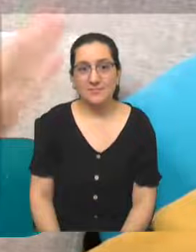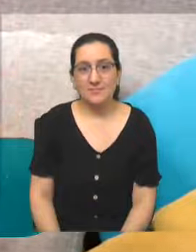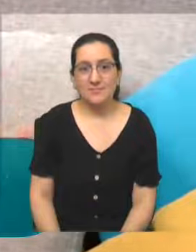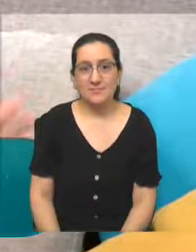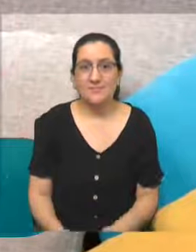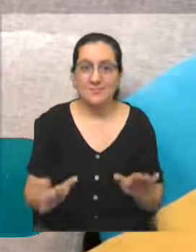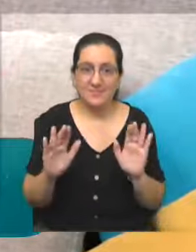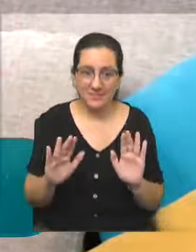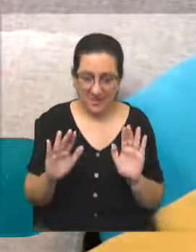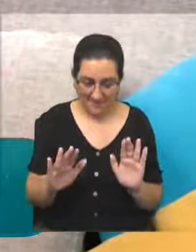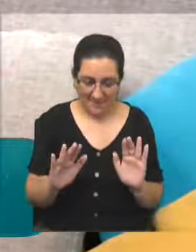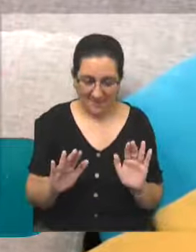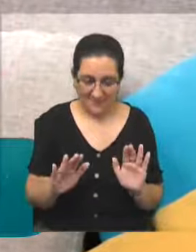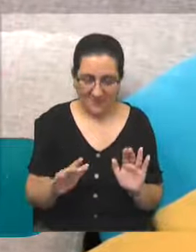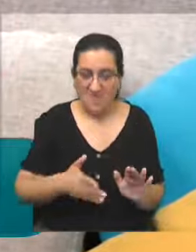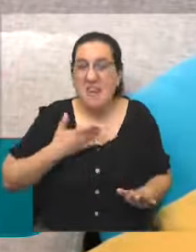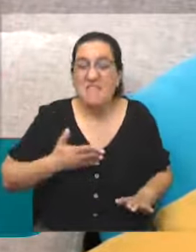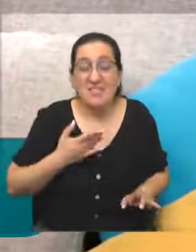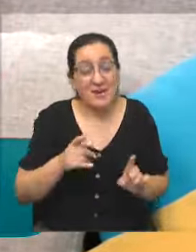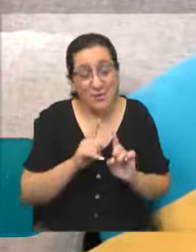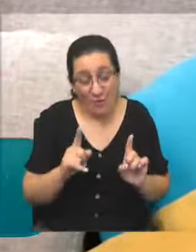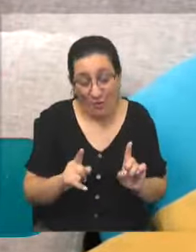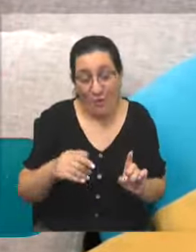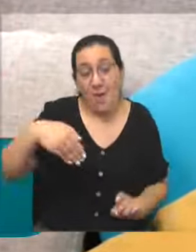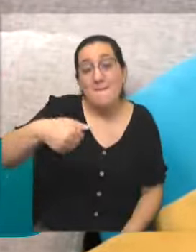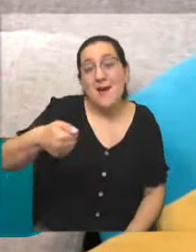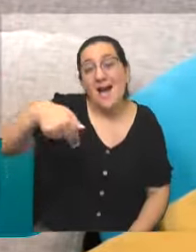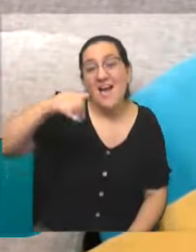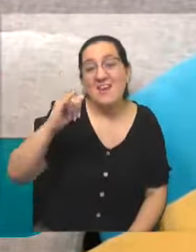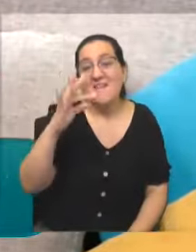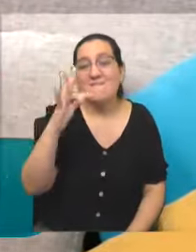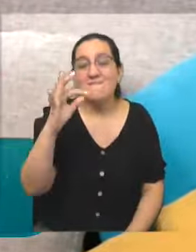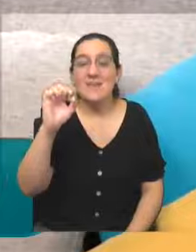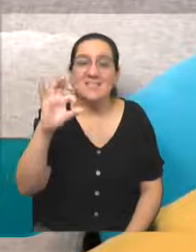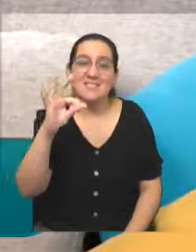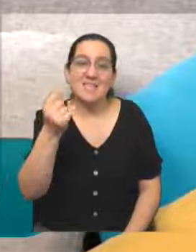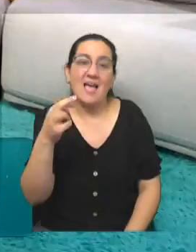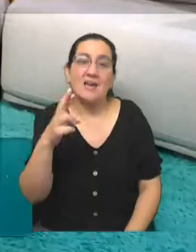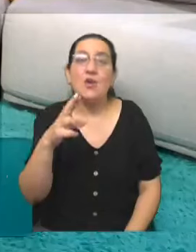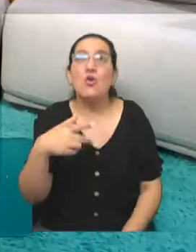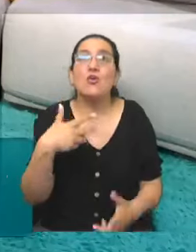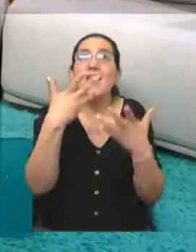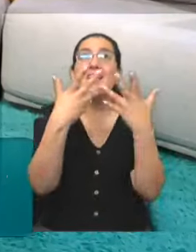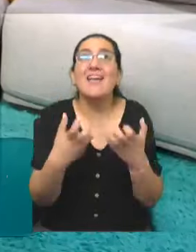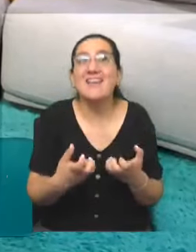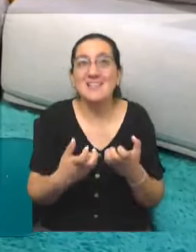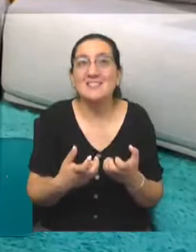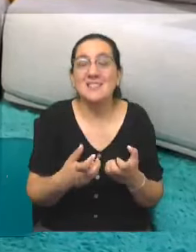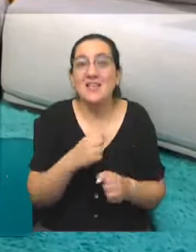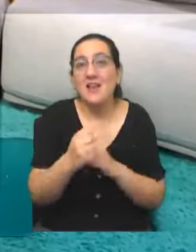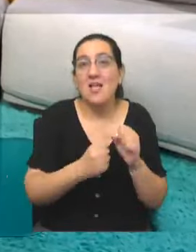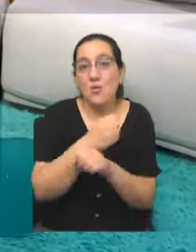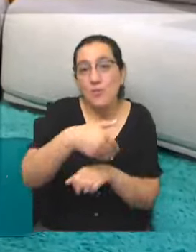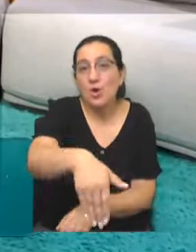sin manifestación. Ahí le dicen manifestar y claro. Claro. No, pero... lo que tú querés, lo que tú querés lograr en el año